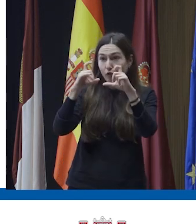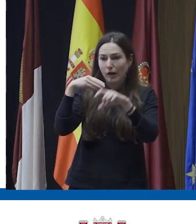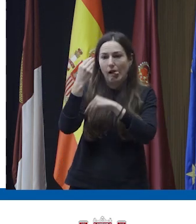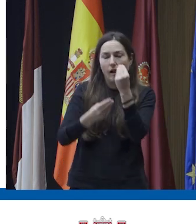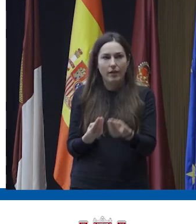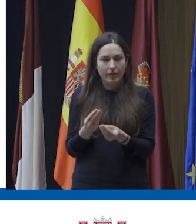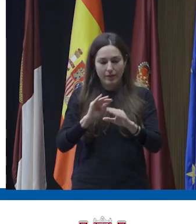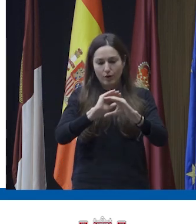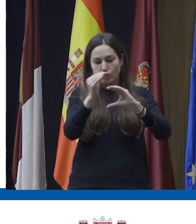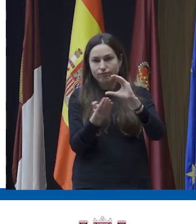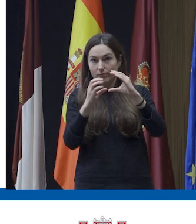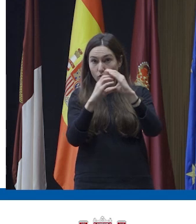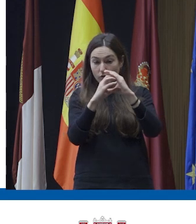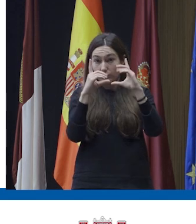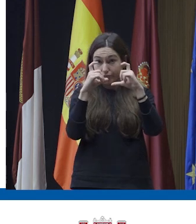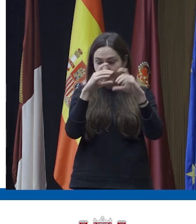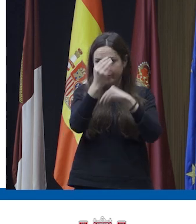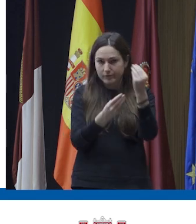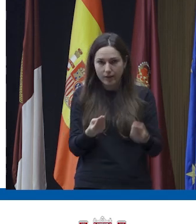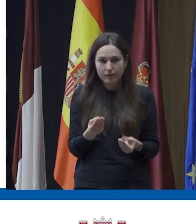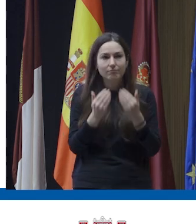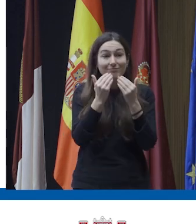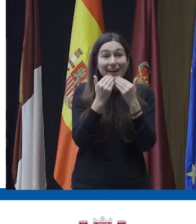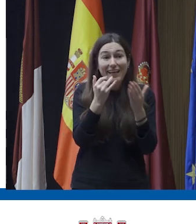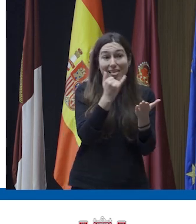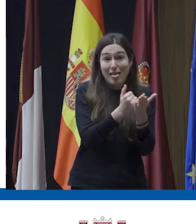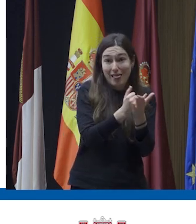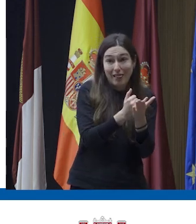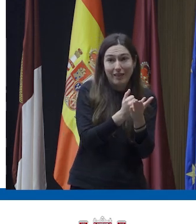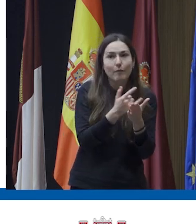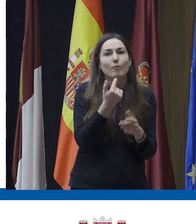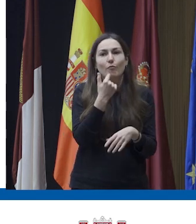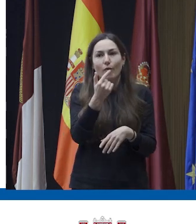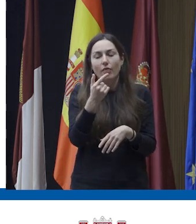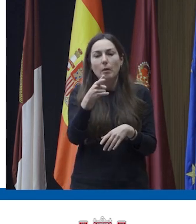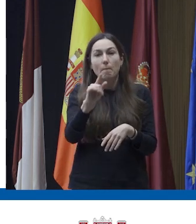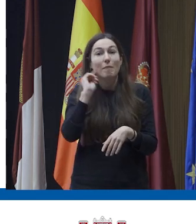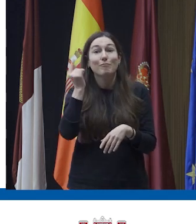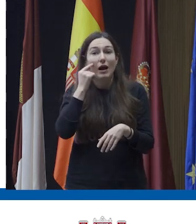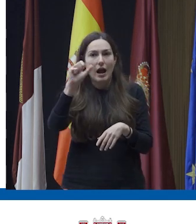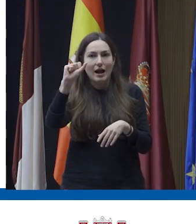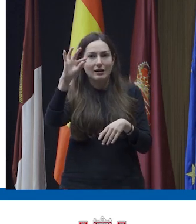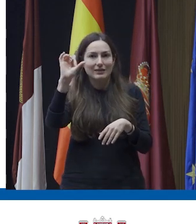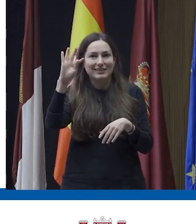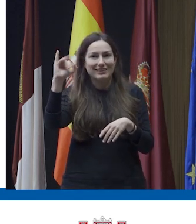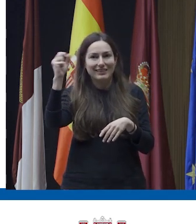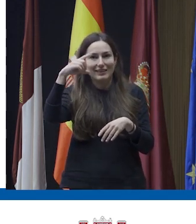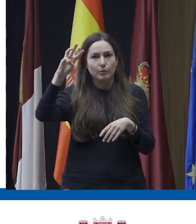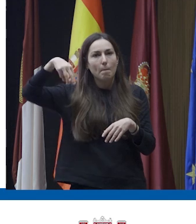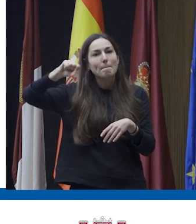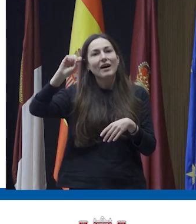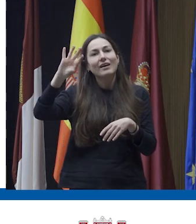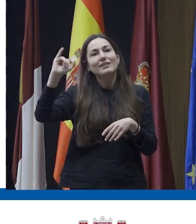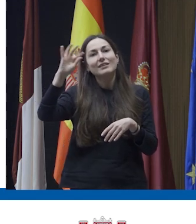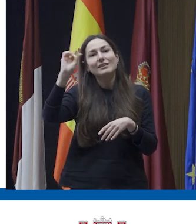¿no? Entonces, gracias a eso podemos determinar si el paciente tiene astigmatismo o no y indicar